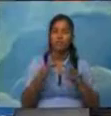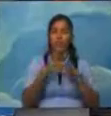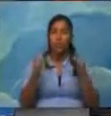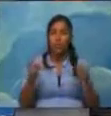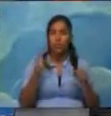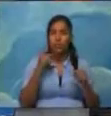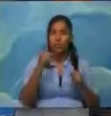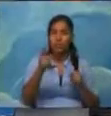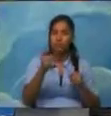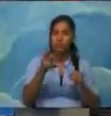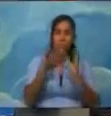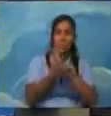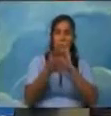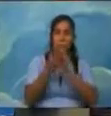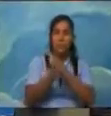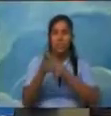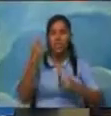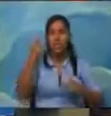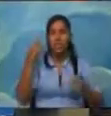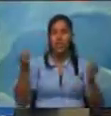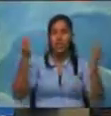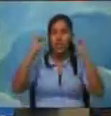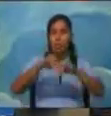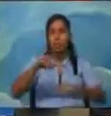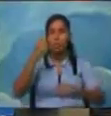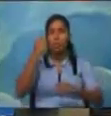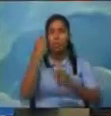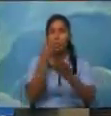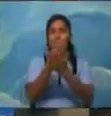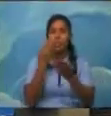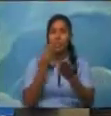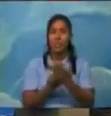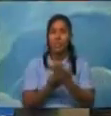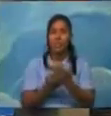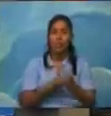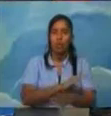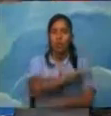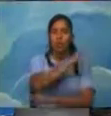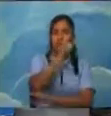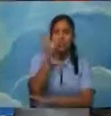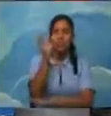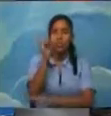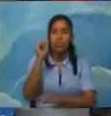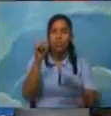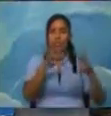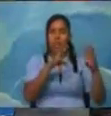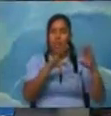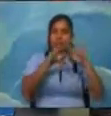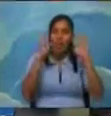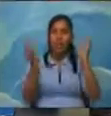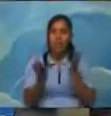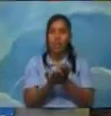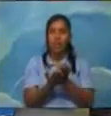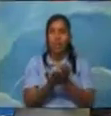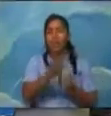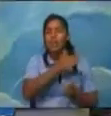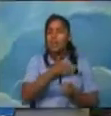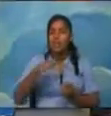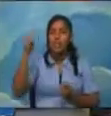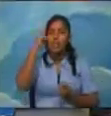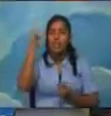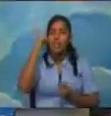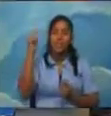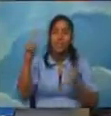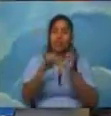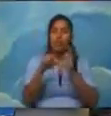les iba a suceder y puso por testigo al cielo y a la tierra. ¿Quieres saber dónde